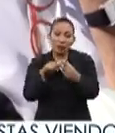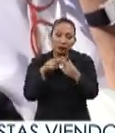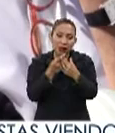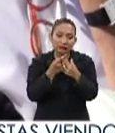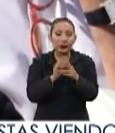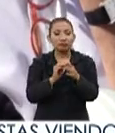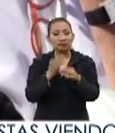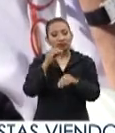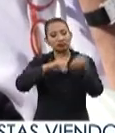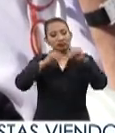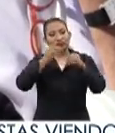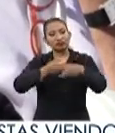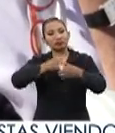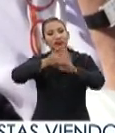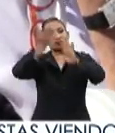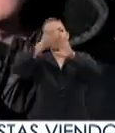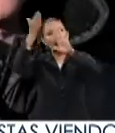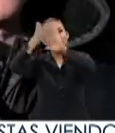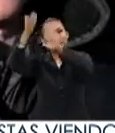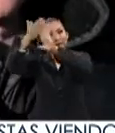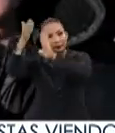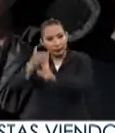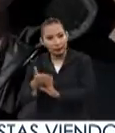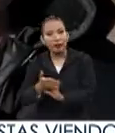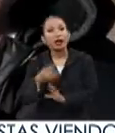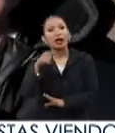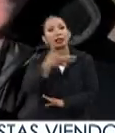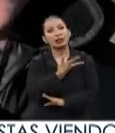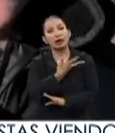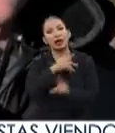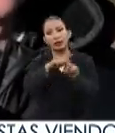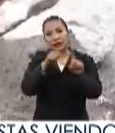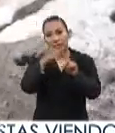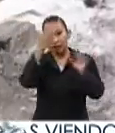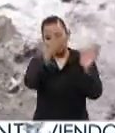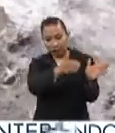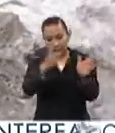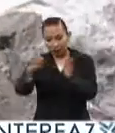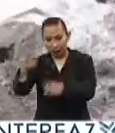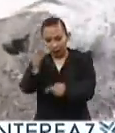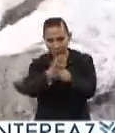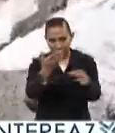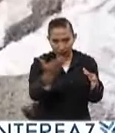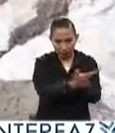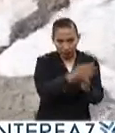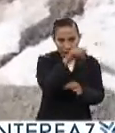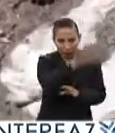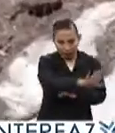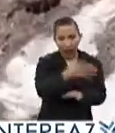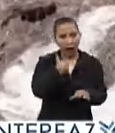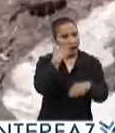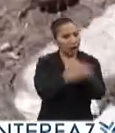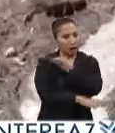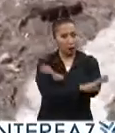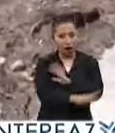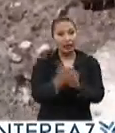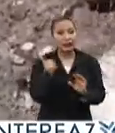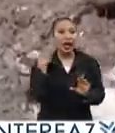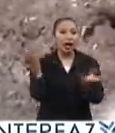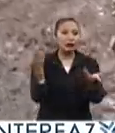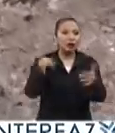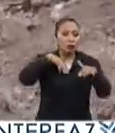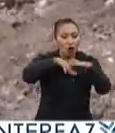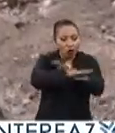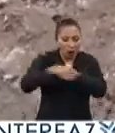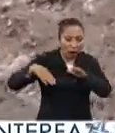pistoletazo de salida para empezar a construir. Tiene diferentes fases. La primera fase de hecho ya está terminada, era la obra de